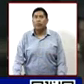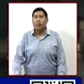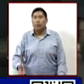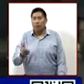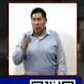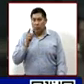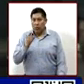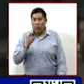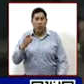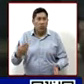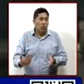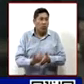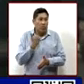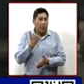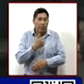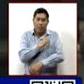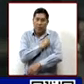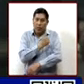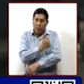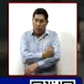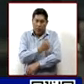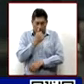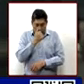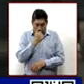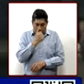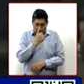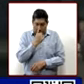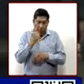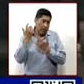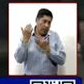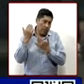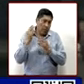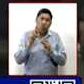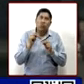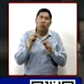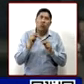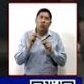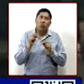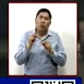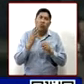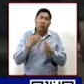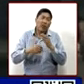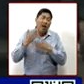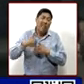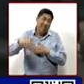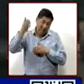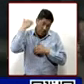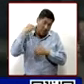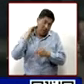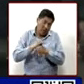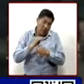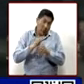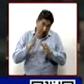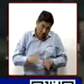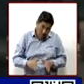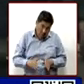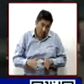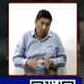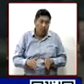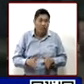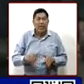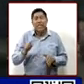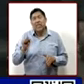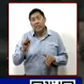Usted es una nueva autoridad, esperemos que no actúe de la forma en que lo han hecho sus antecesores, donde se han